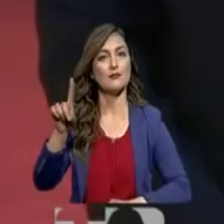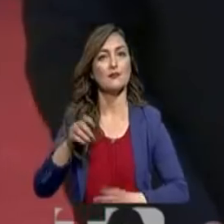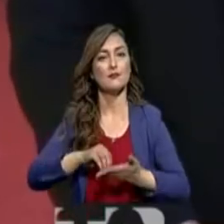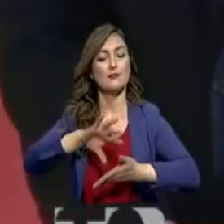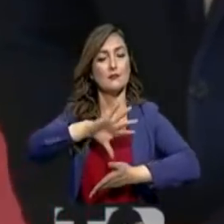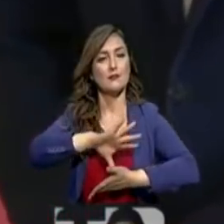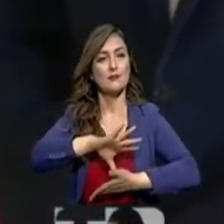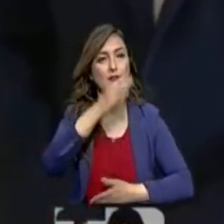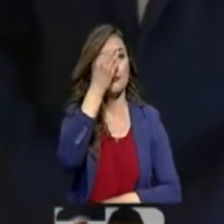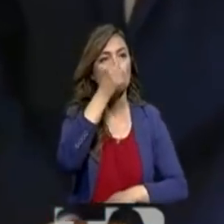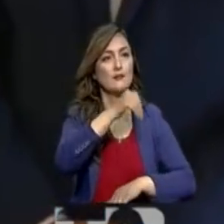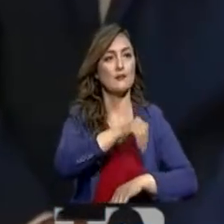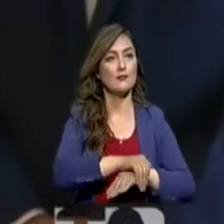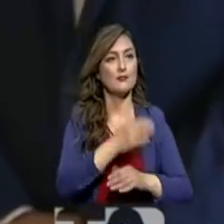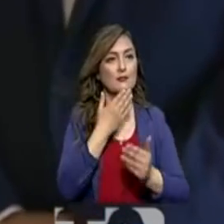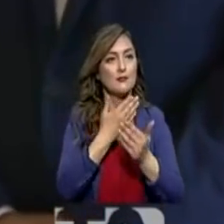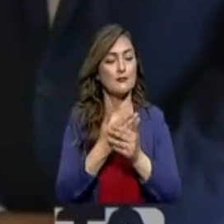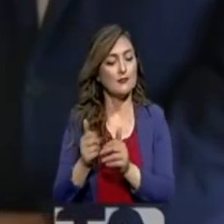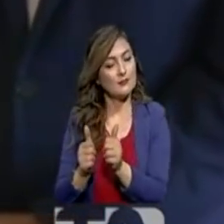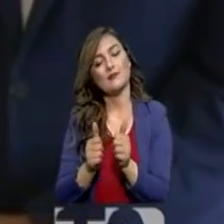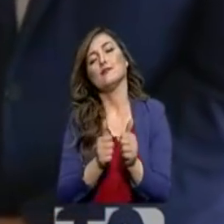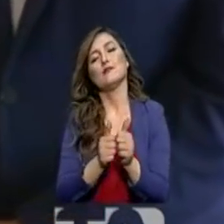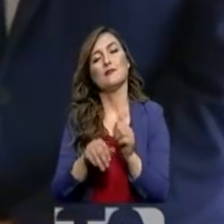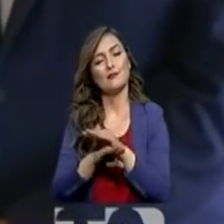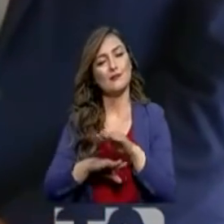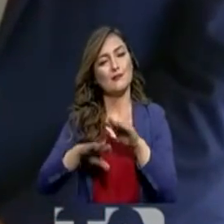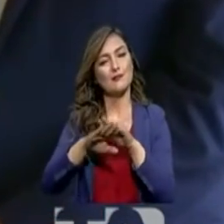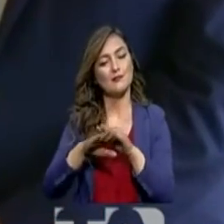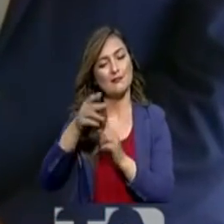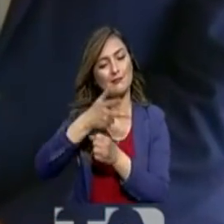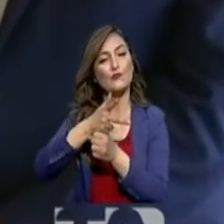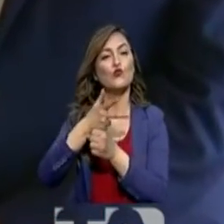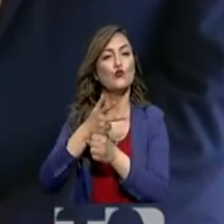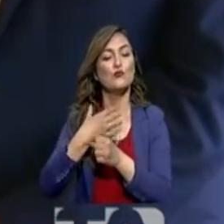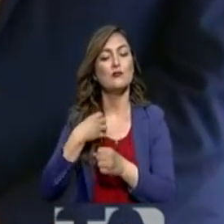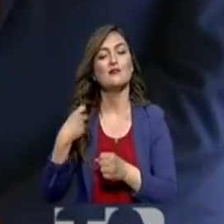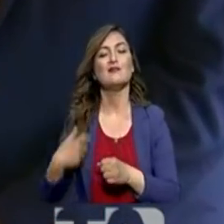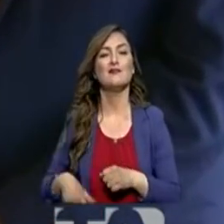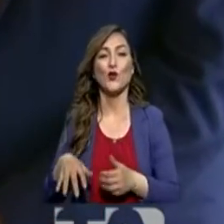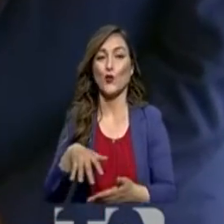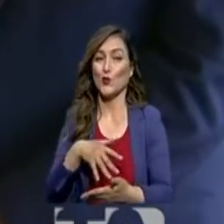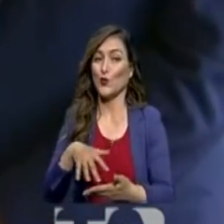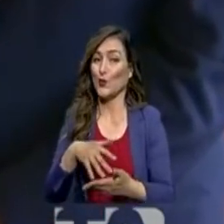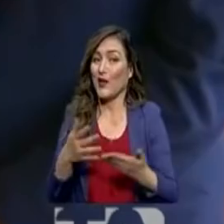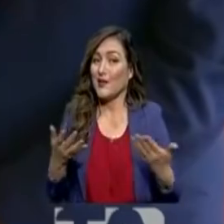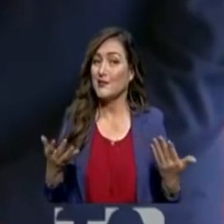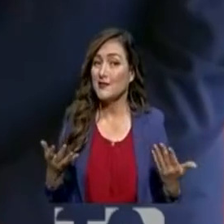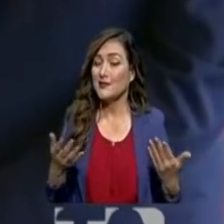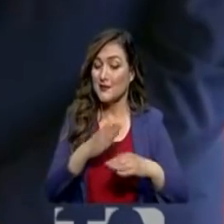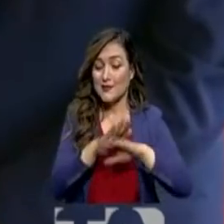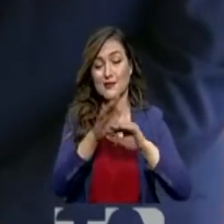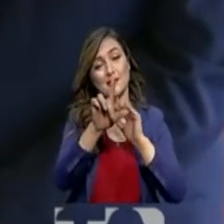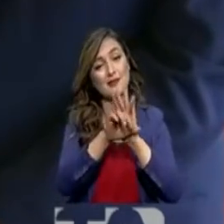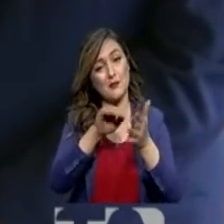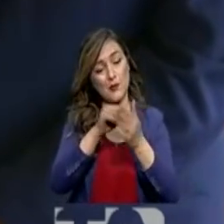Nacional. Asambleísta, buenas tardes, gracias por acompañarnos. Básicamente acabamos de ver un reportaje en donde existen muchas dudas y certezas por parte de